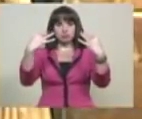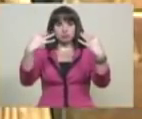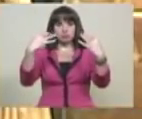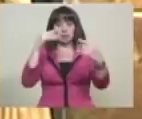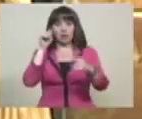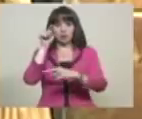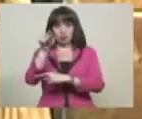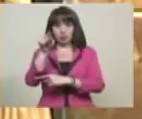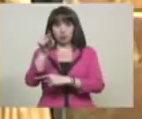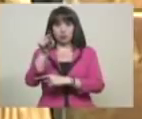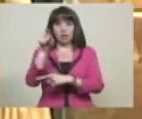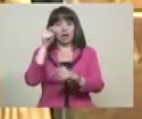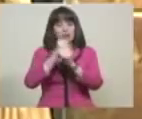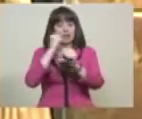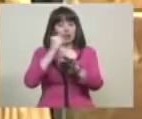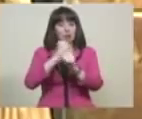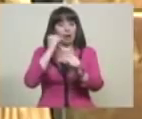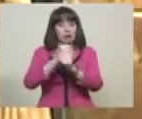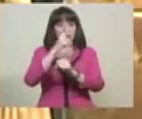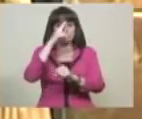Me dirijo a ti, al que trabaja,